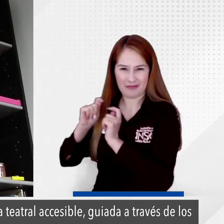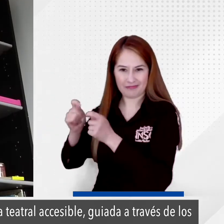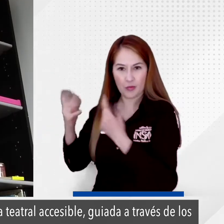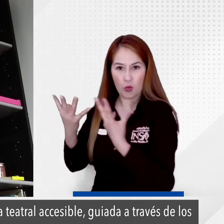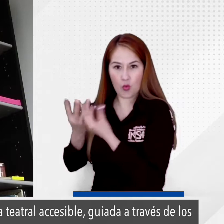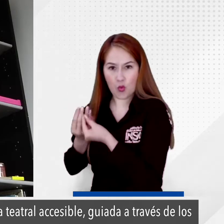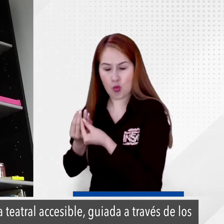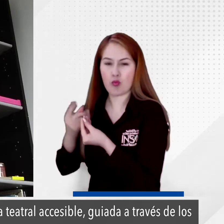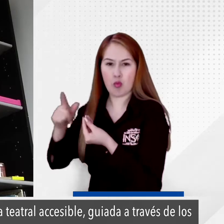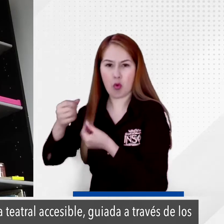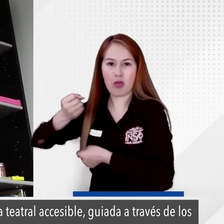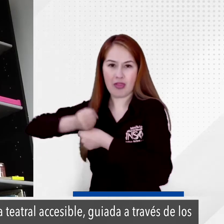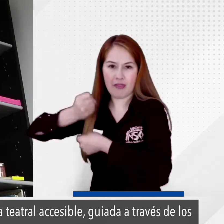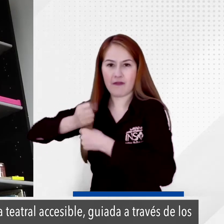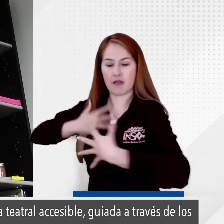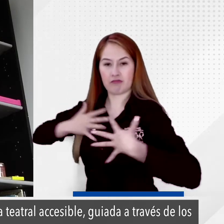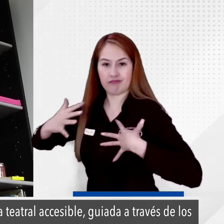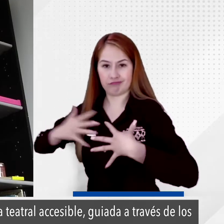¿sí?